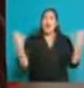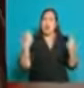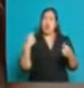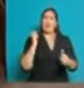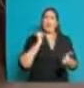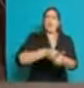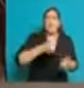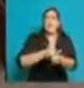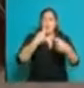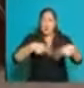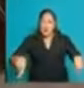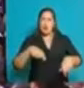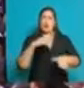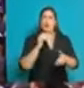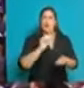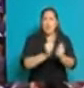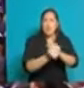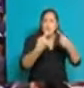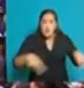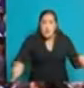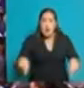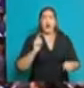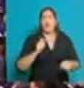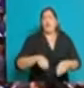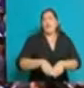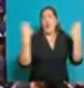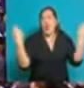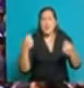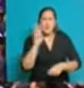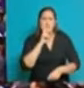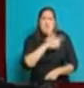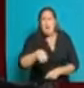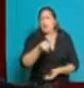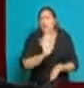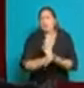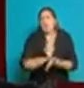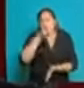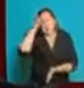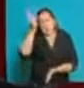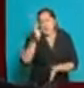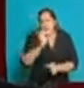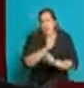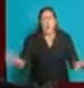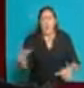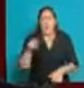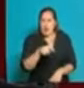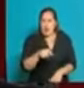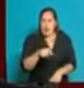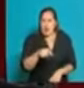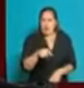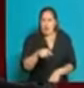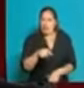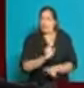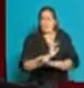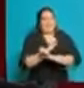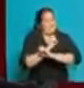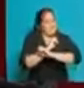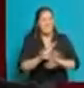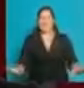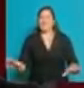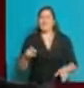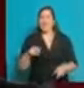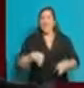formas de violencia contra las mujeres. La violación es la más ultrajante de todas. Es un acto despreciable